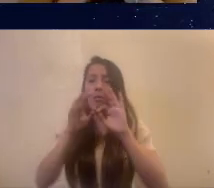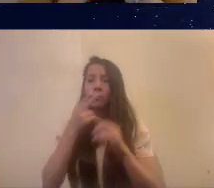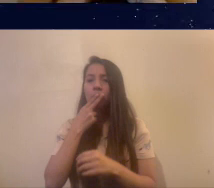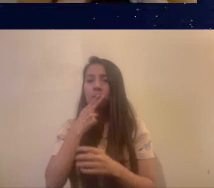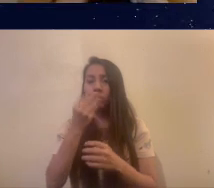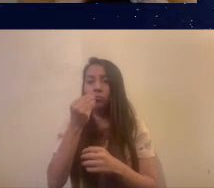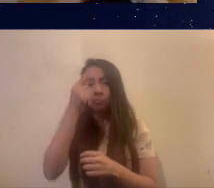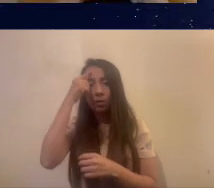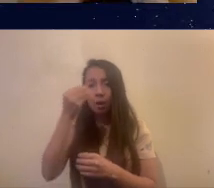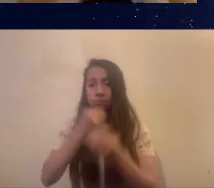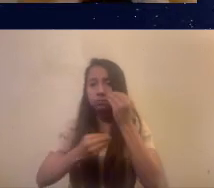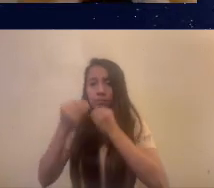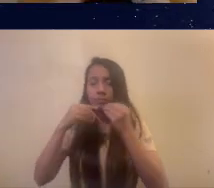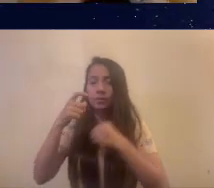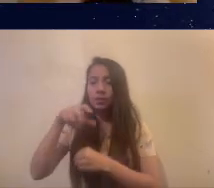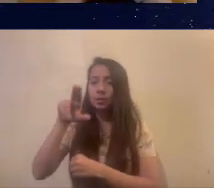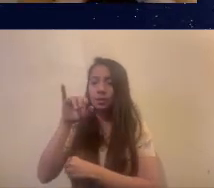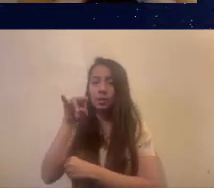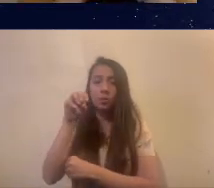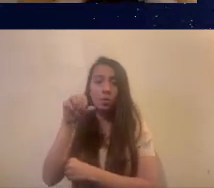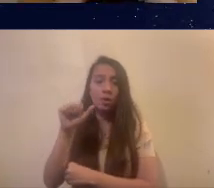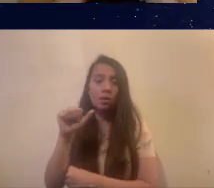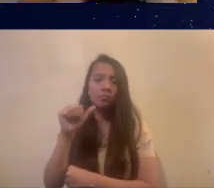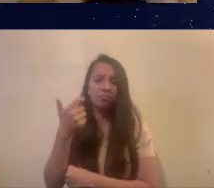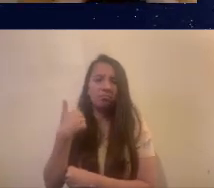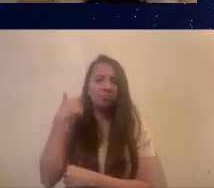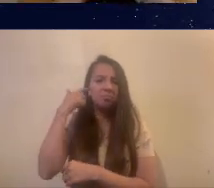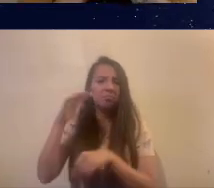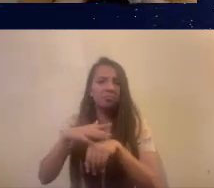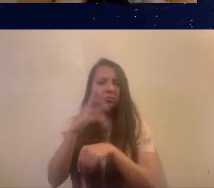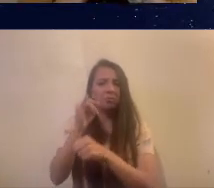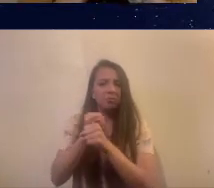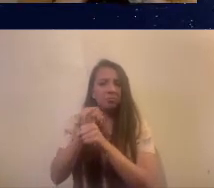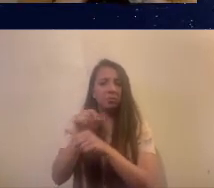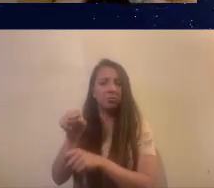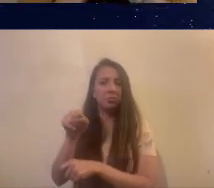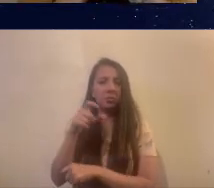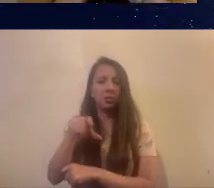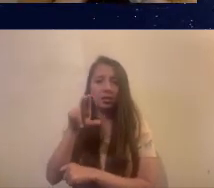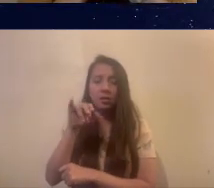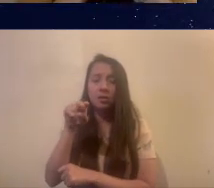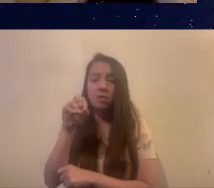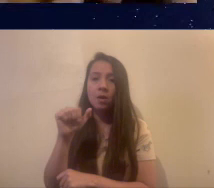importante. Y siempre pensé por qué no se la estaba estudiando.